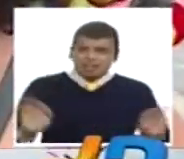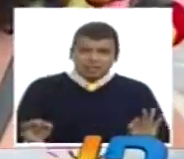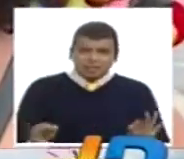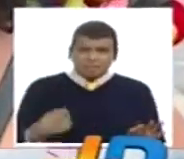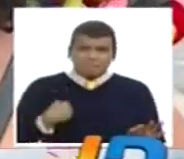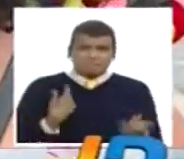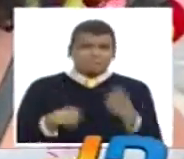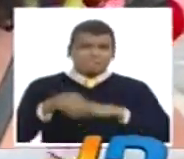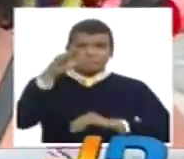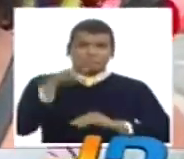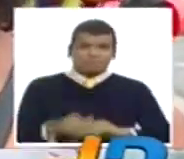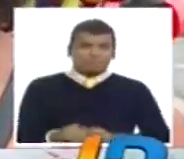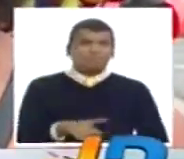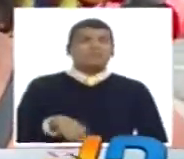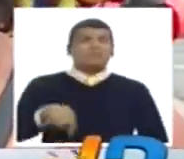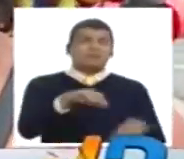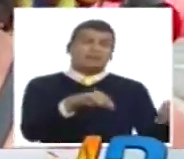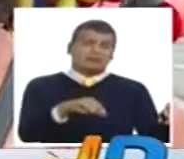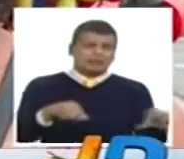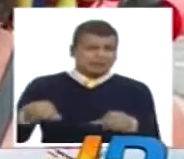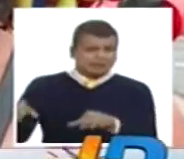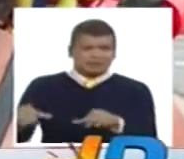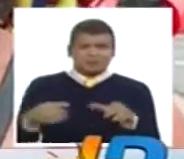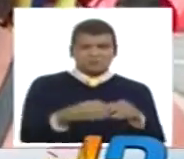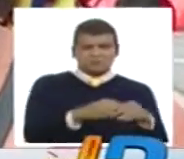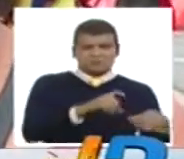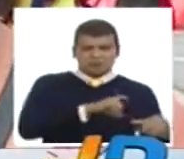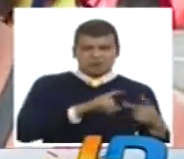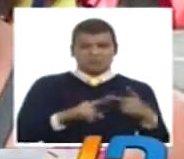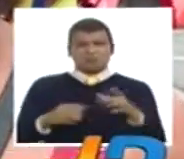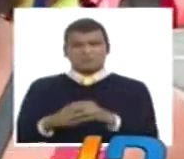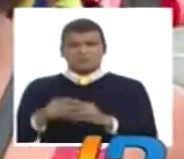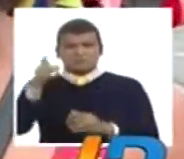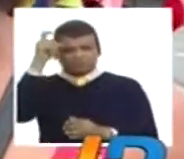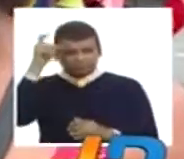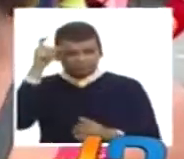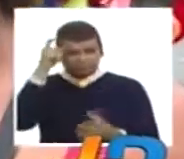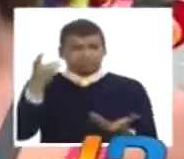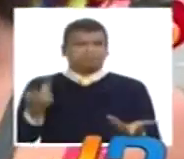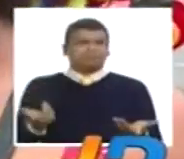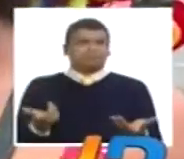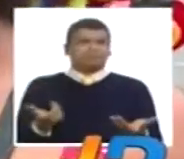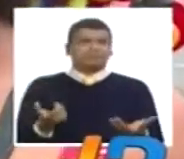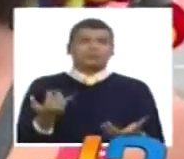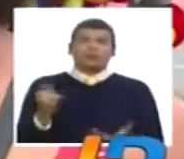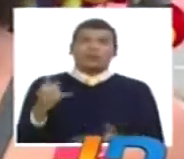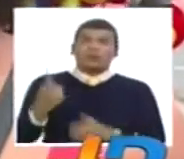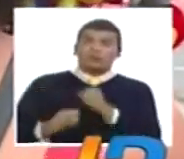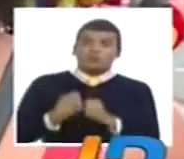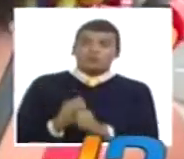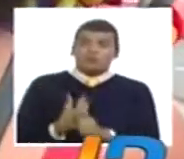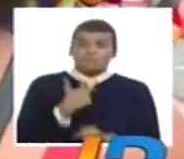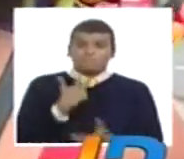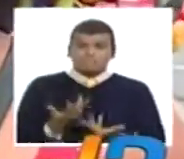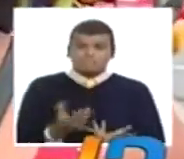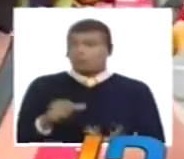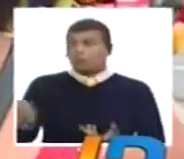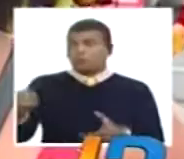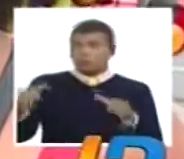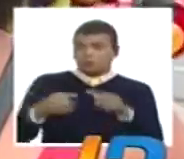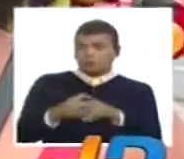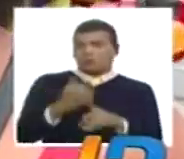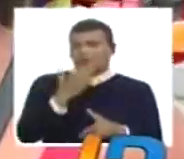que han estado jugando súper mal ambos equipos, tanto el Cali como el América. Nosotros estamos dependiendo de otros equipos cuando